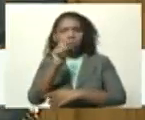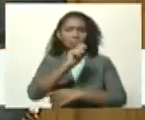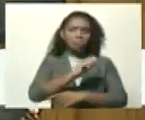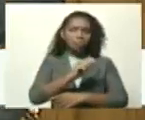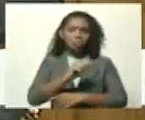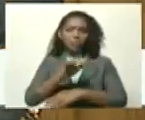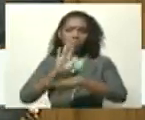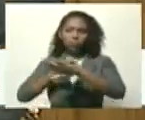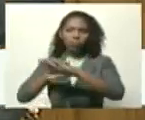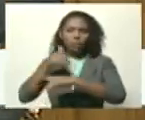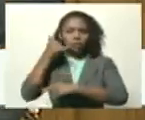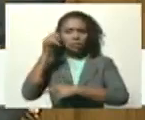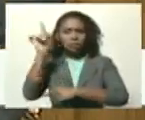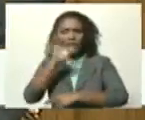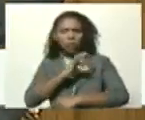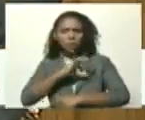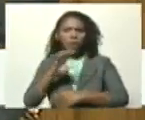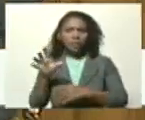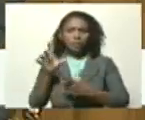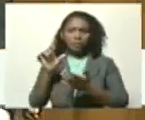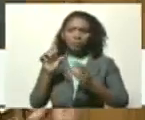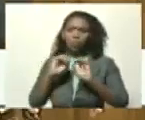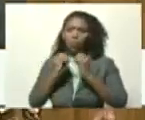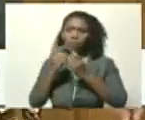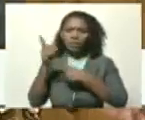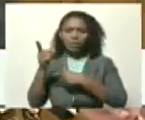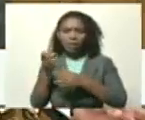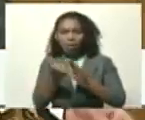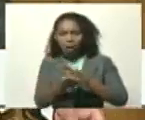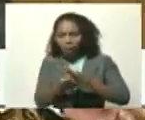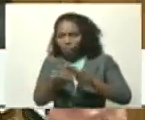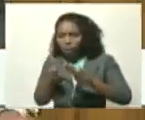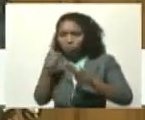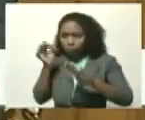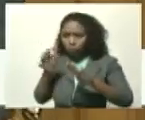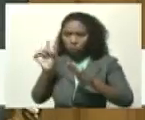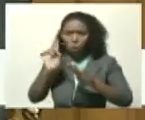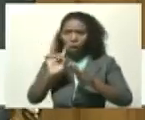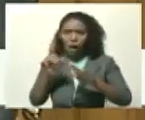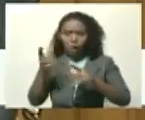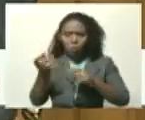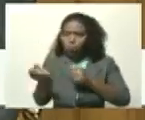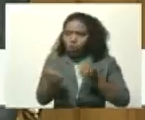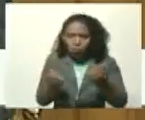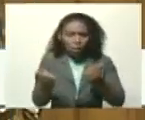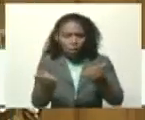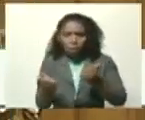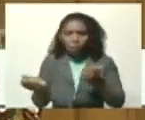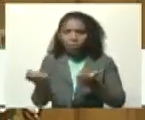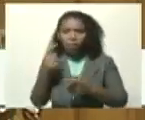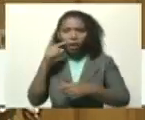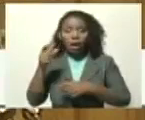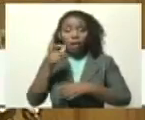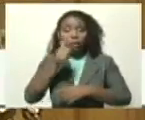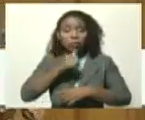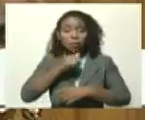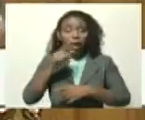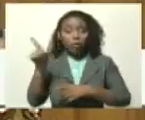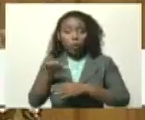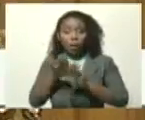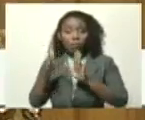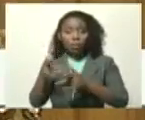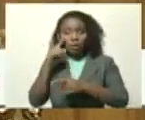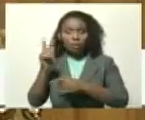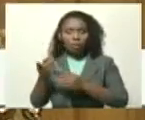a un señor allá del Departamento de Estado. ¿En qué gaveta está? Aquí, pero seguro, ¿no? Aquí no está, búscala allá. Aquí está. Estaba sosteniendo una mesa aquí porque